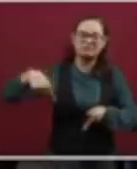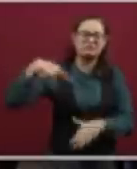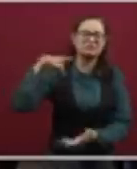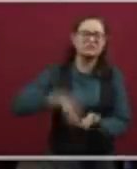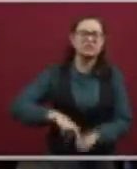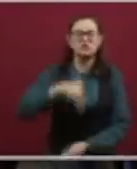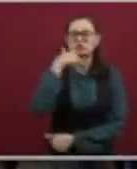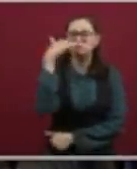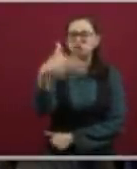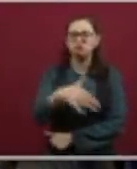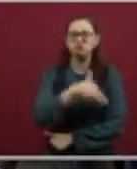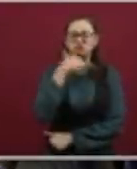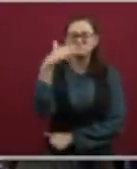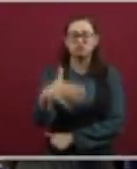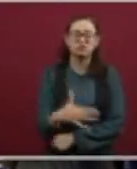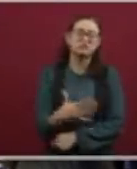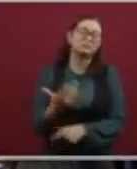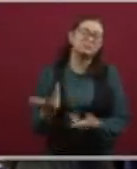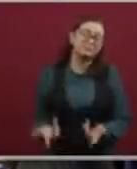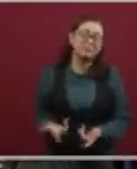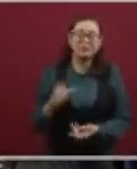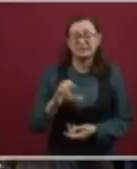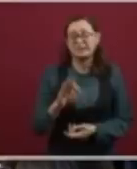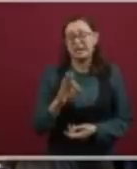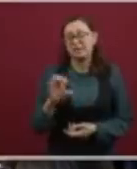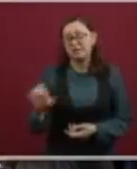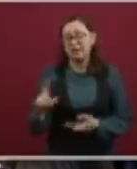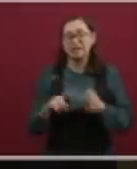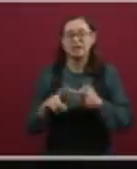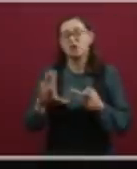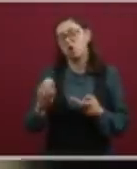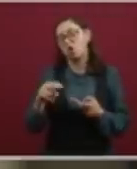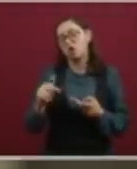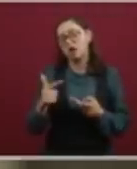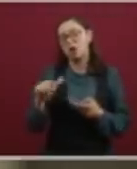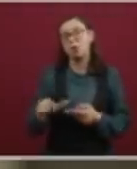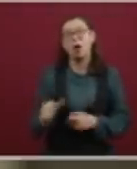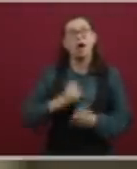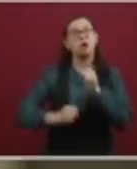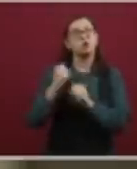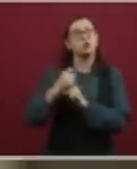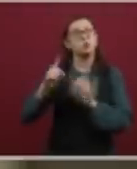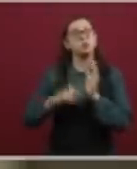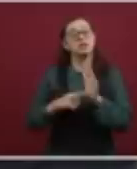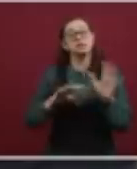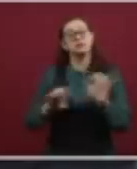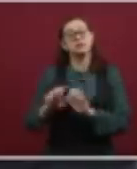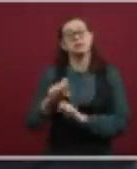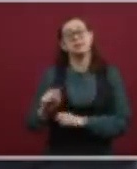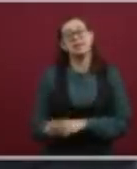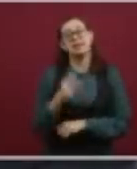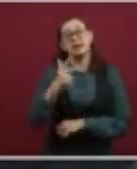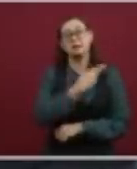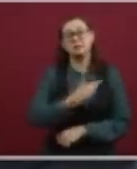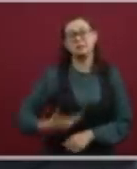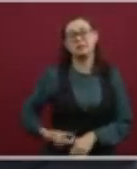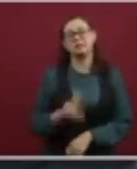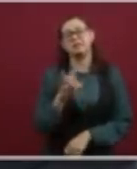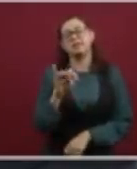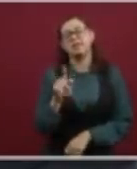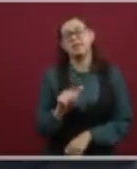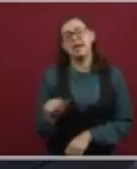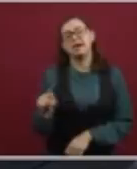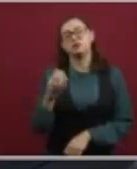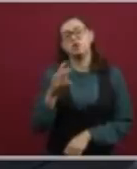implementadas esas obras, la Comisión Federal de Electricidad y la de Agua, en el 68 con el entonces presidente Díaz Ordaz?